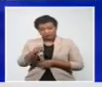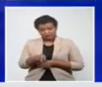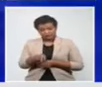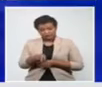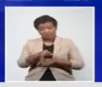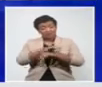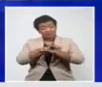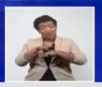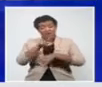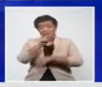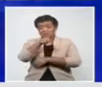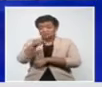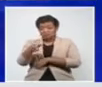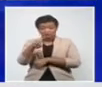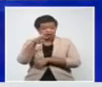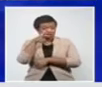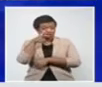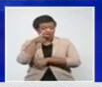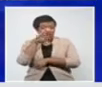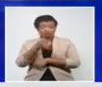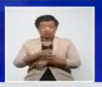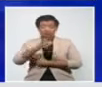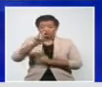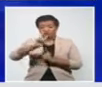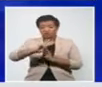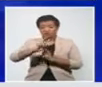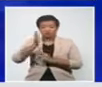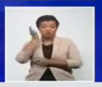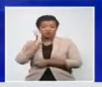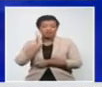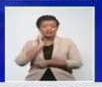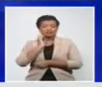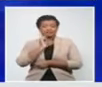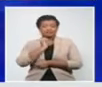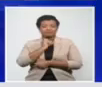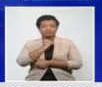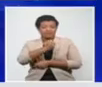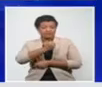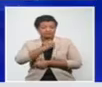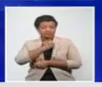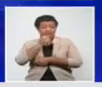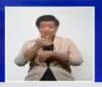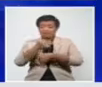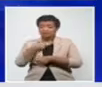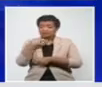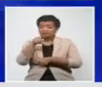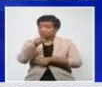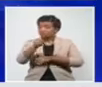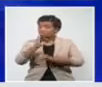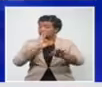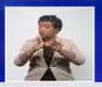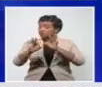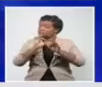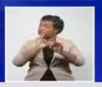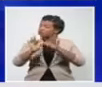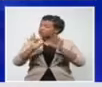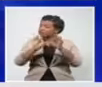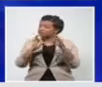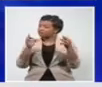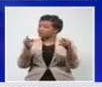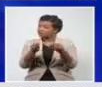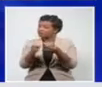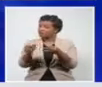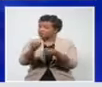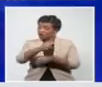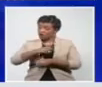para todas las personas que nos siguen en esta conferencia de prensa. Y como siempre digo, si usted se cuida y cuida a su familia, nos estará cuidando